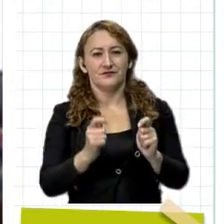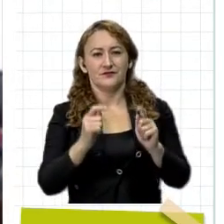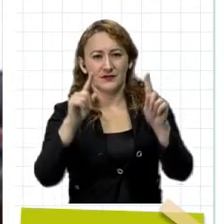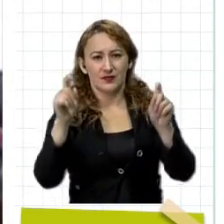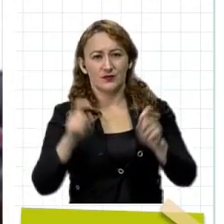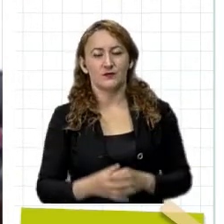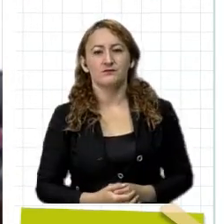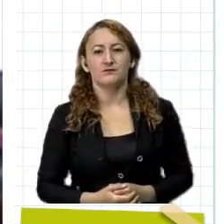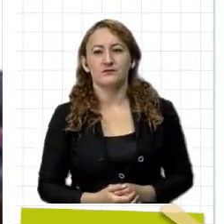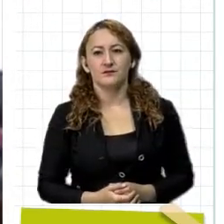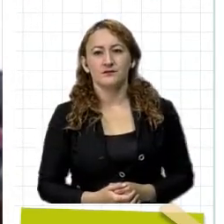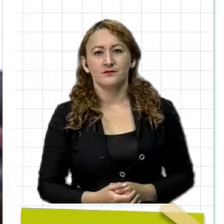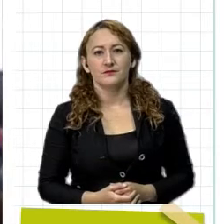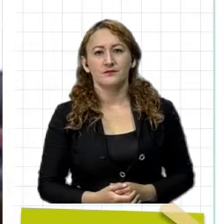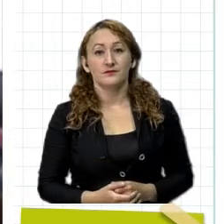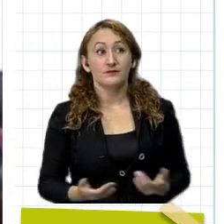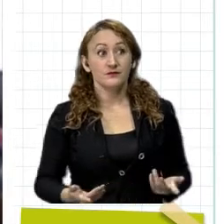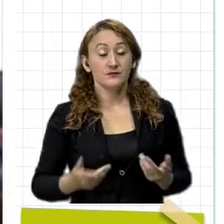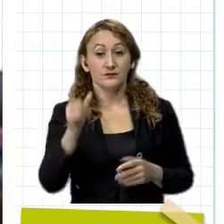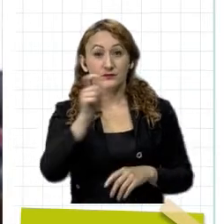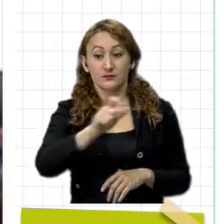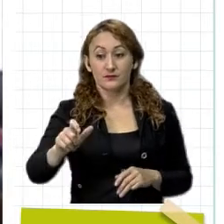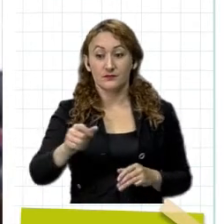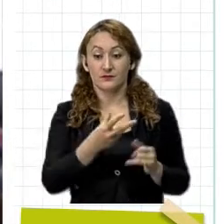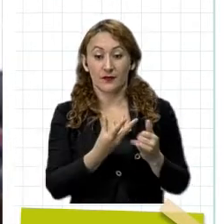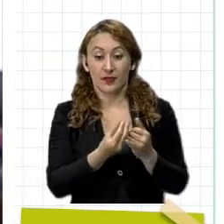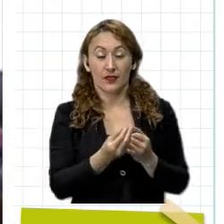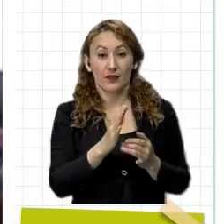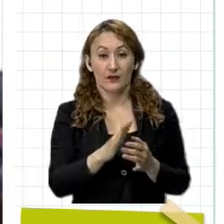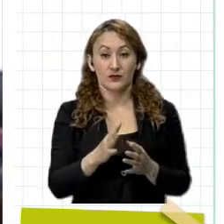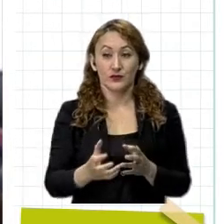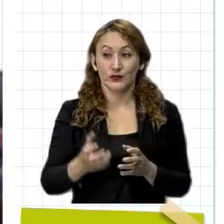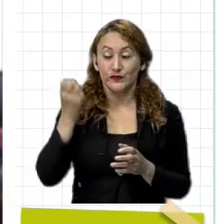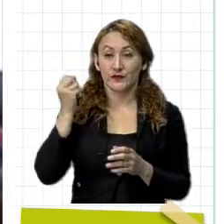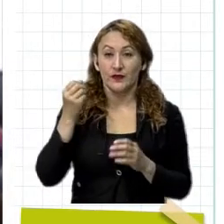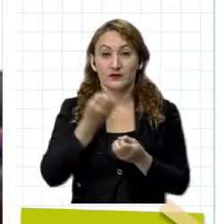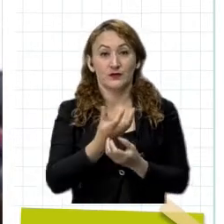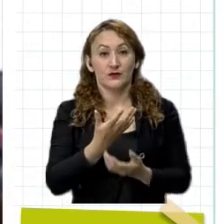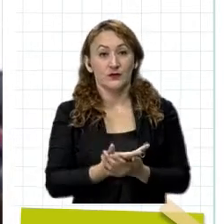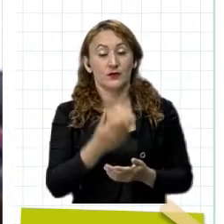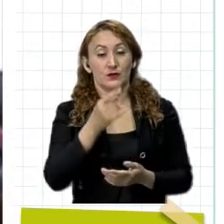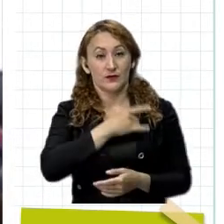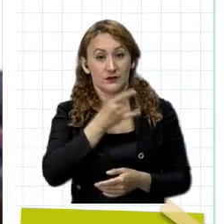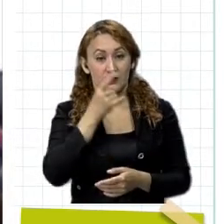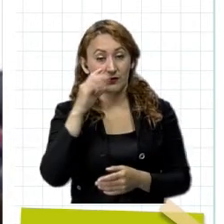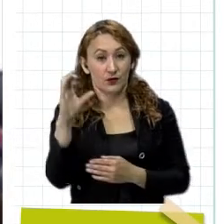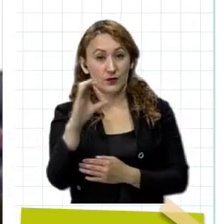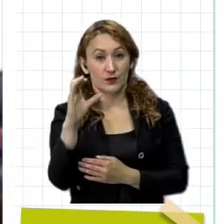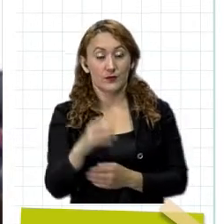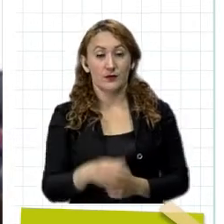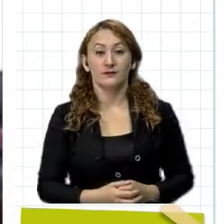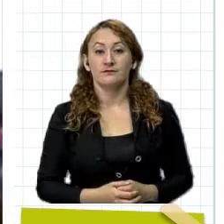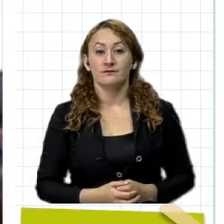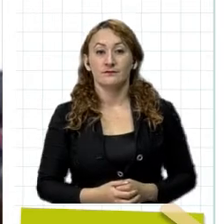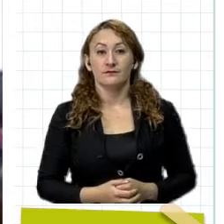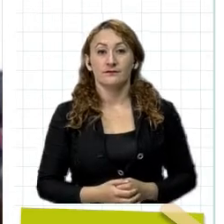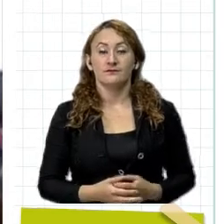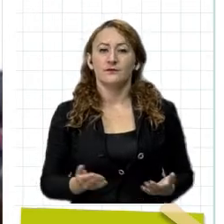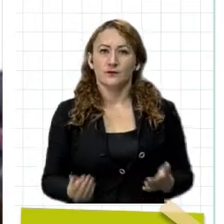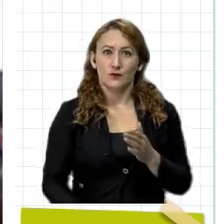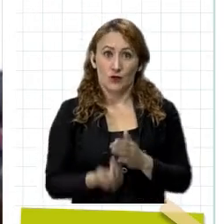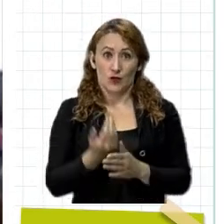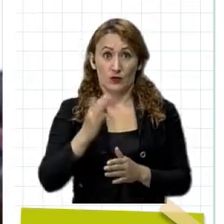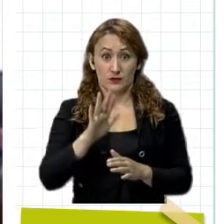la irrupción de los sujetos étnicos en la vieja estructura de la universidad colombiana. La novedad de la presencia